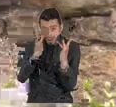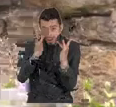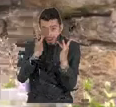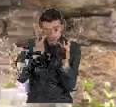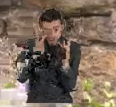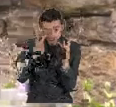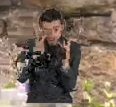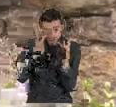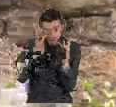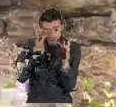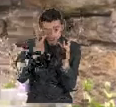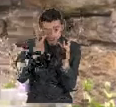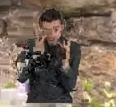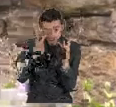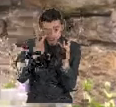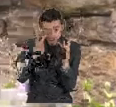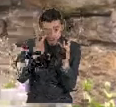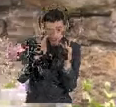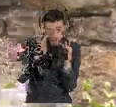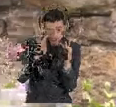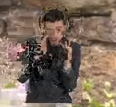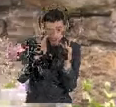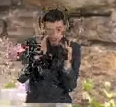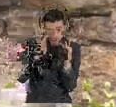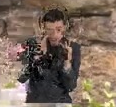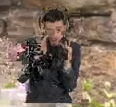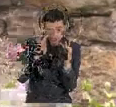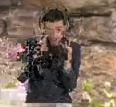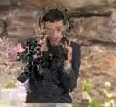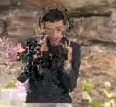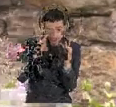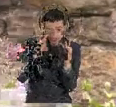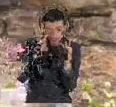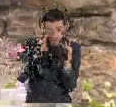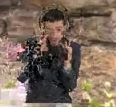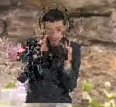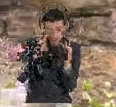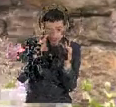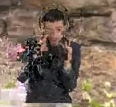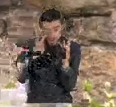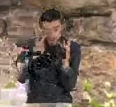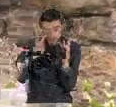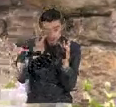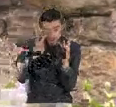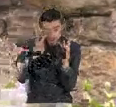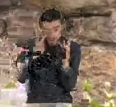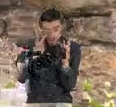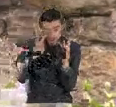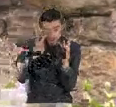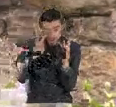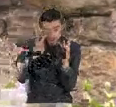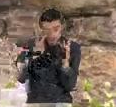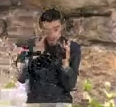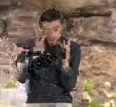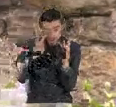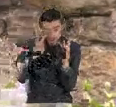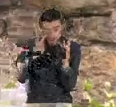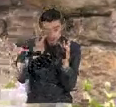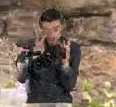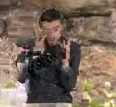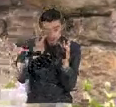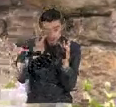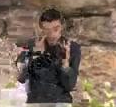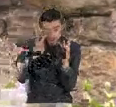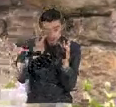Alejandro Callejas, de director de Camacol Bogotá, Cundinamarca, María Carolina Castillo, de Pro Bogotá, a Carlos